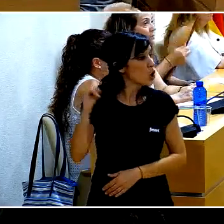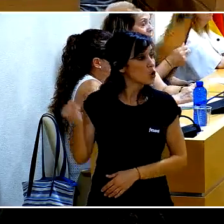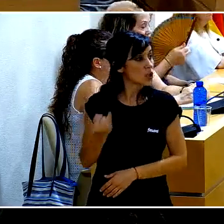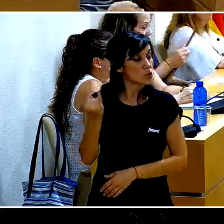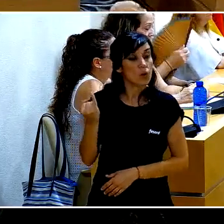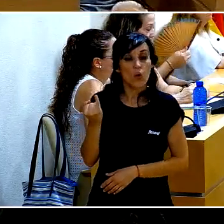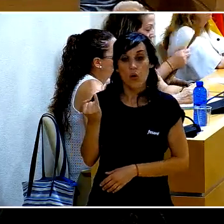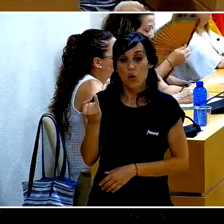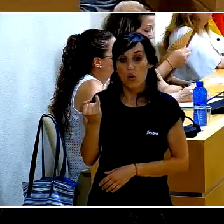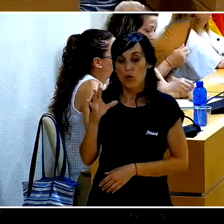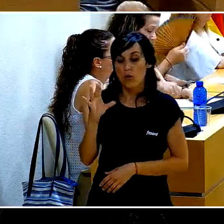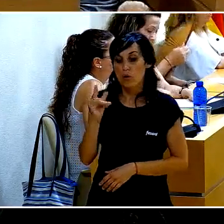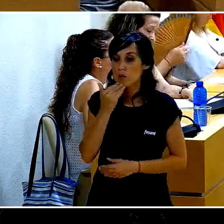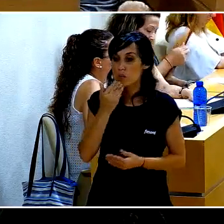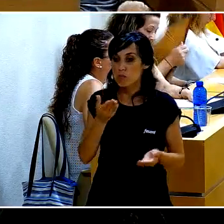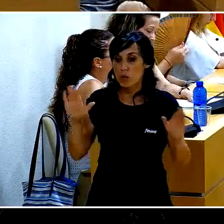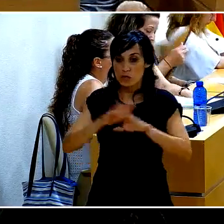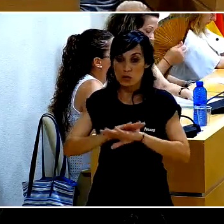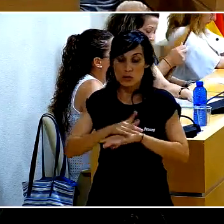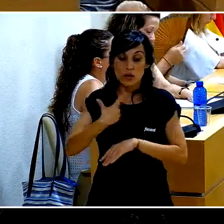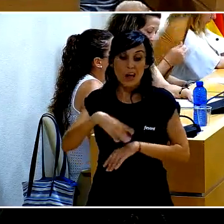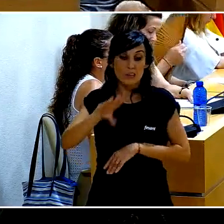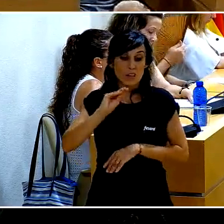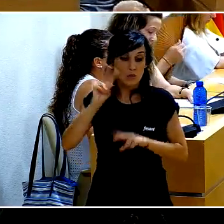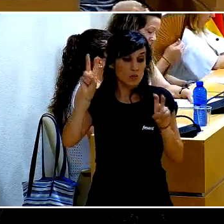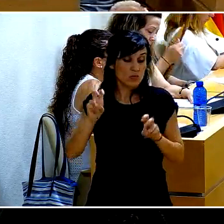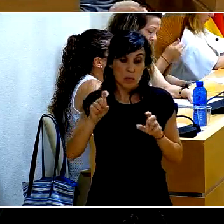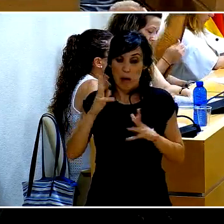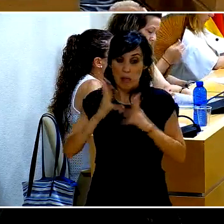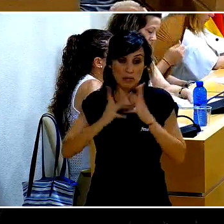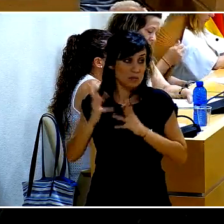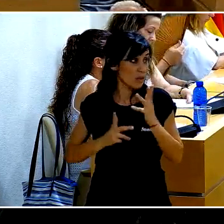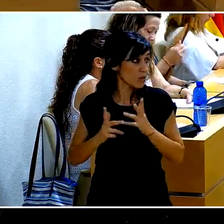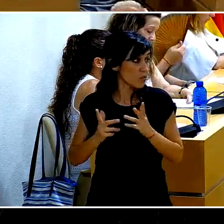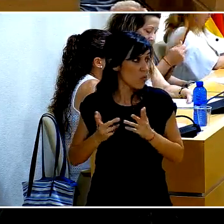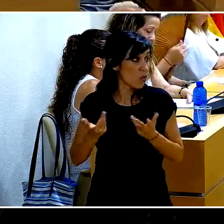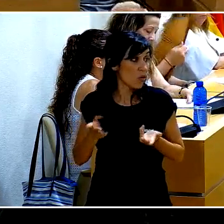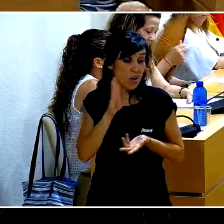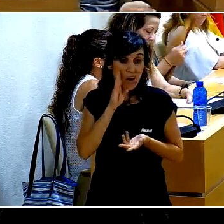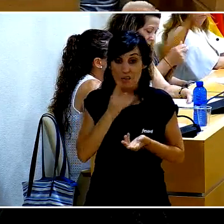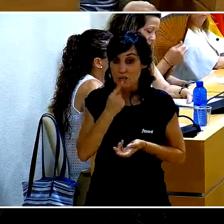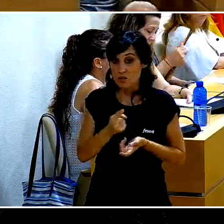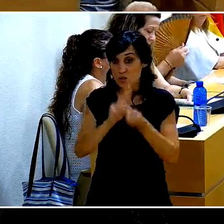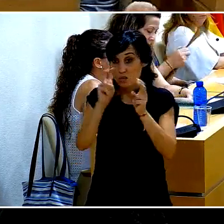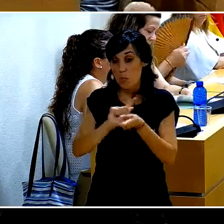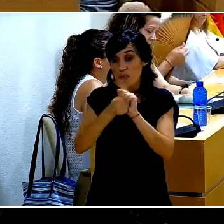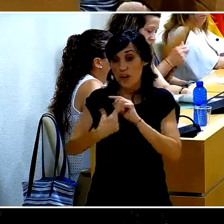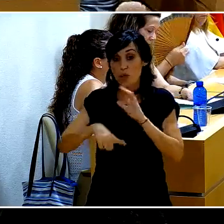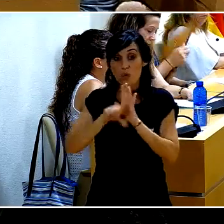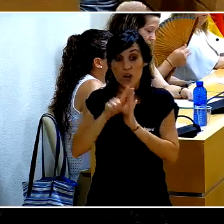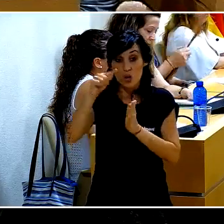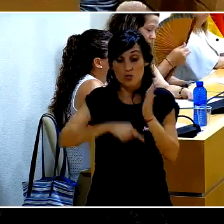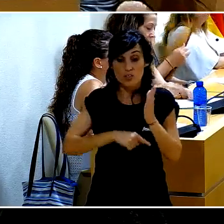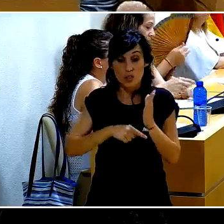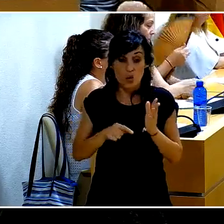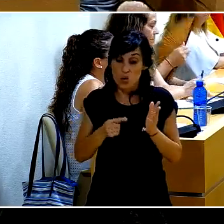¿alguna palabra? Sí, buenas noches, gracias. Entendemos que es un tema puramente administrativo que corresponde, como se ha dicho, a la modificación de ley de contratación